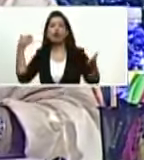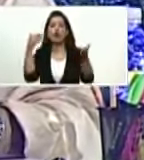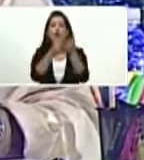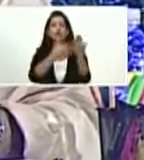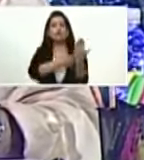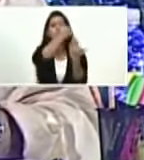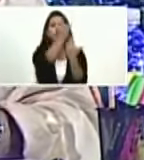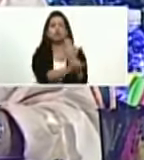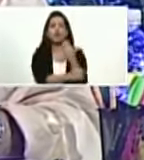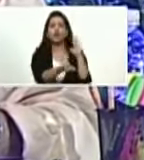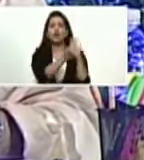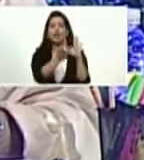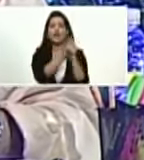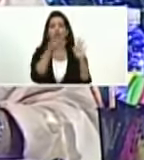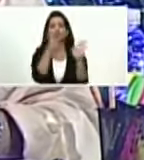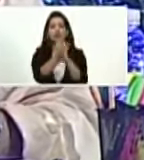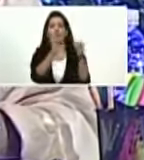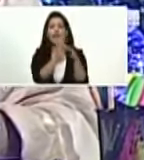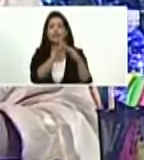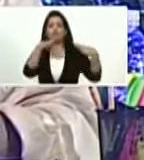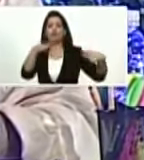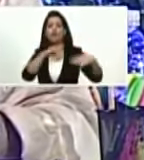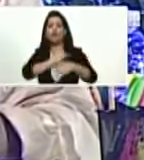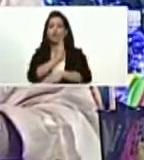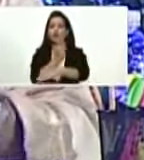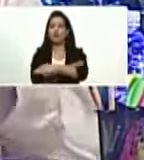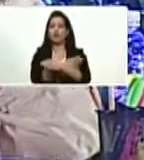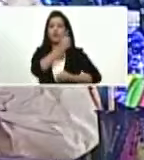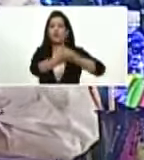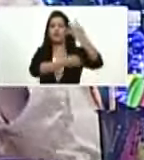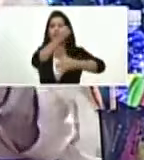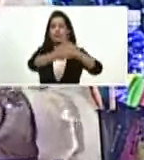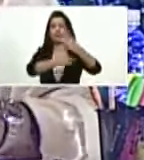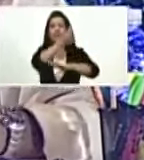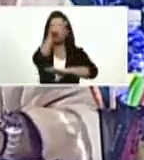de ley de activación y fortalecimiento de la producción nacional.